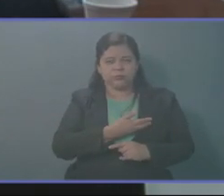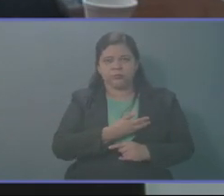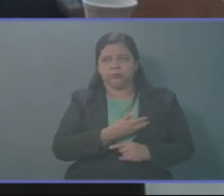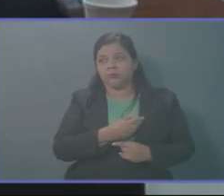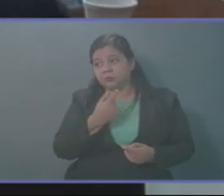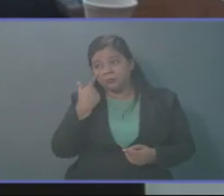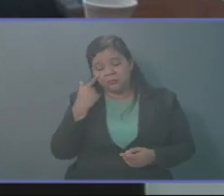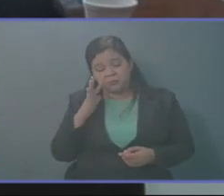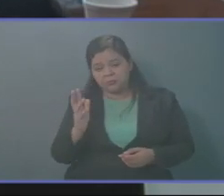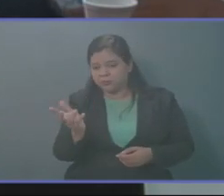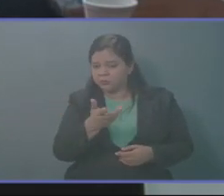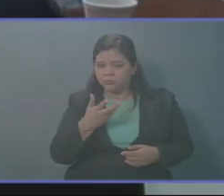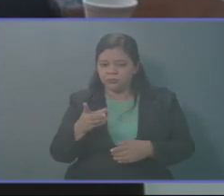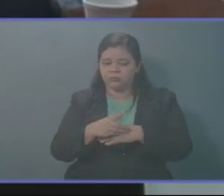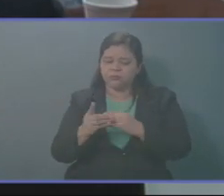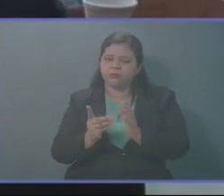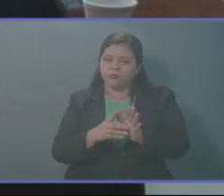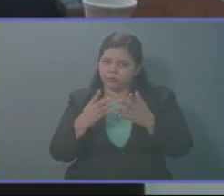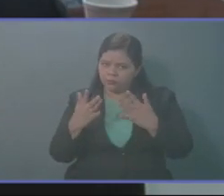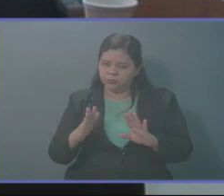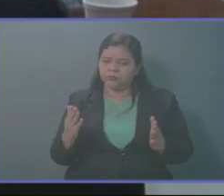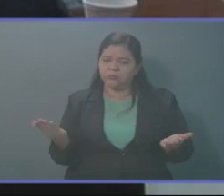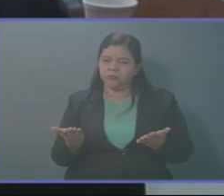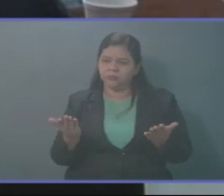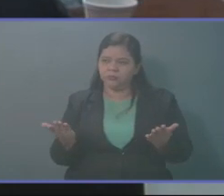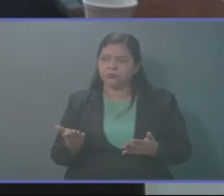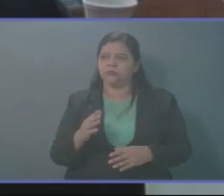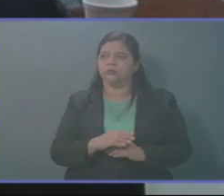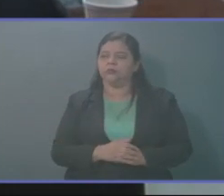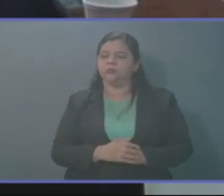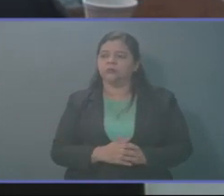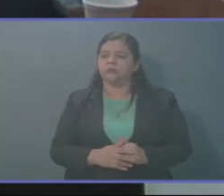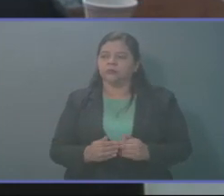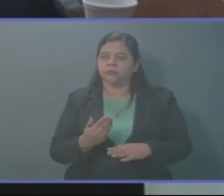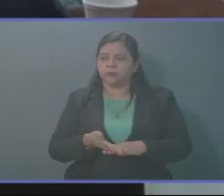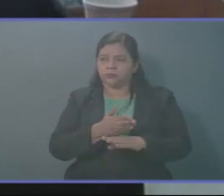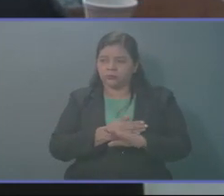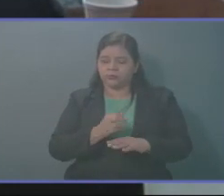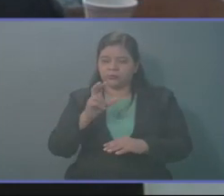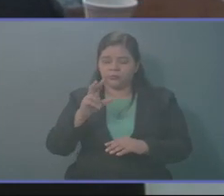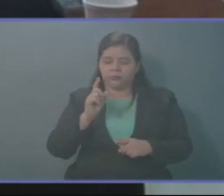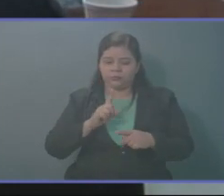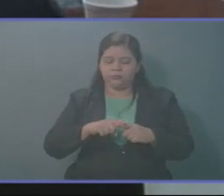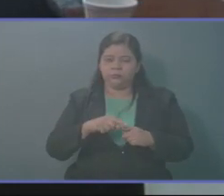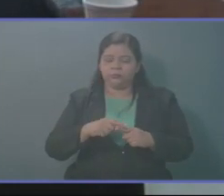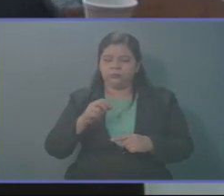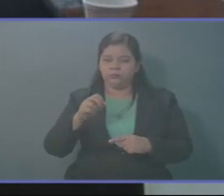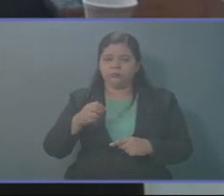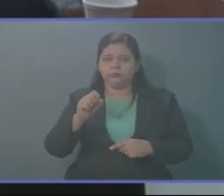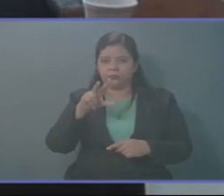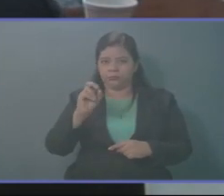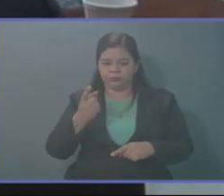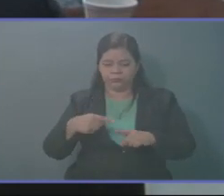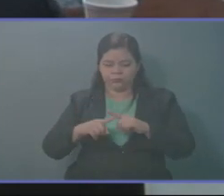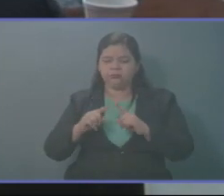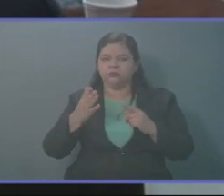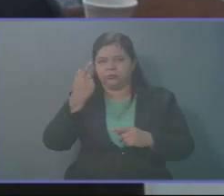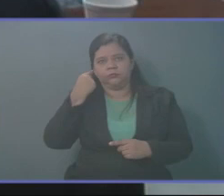estamos aquí ya lo hicimos antes de que finalice el 30 de abril, al menos yo lo hice. O sea,